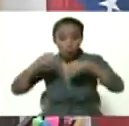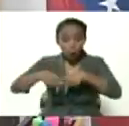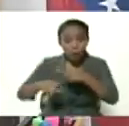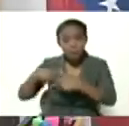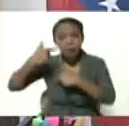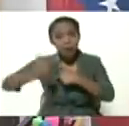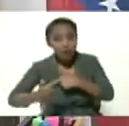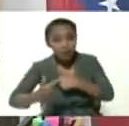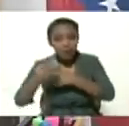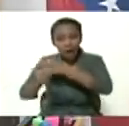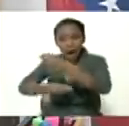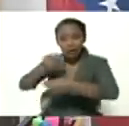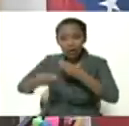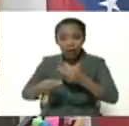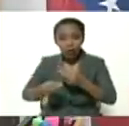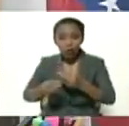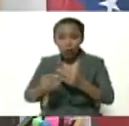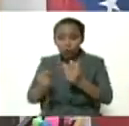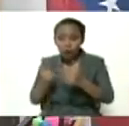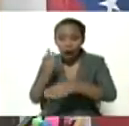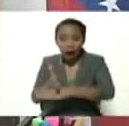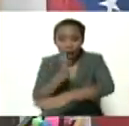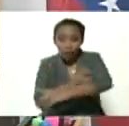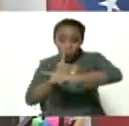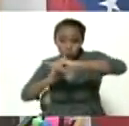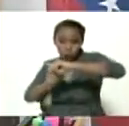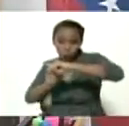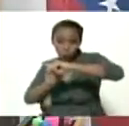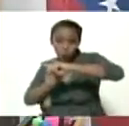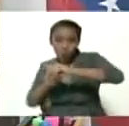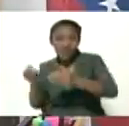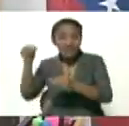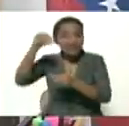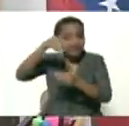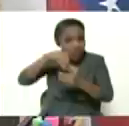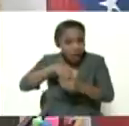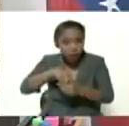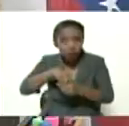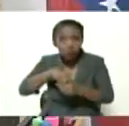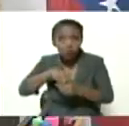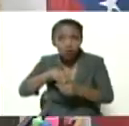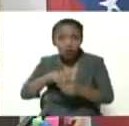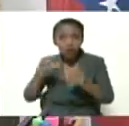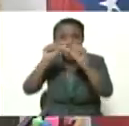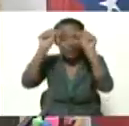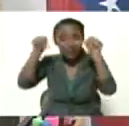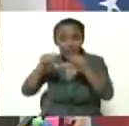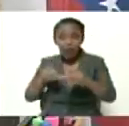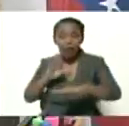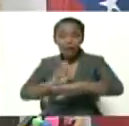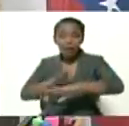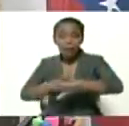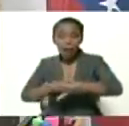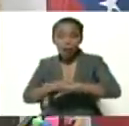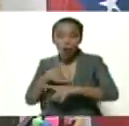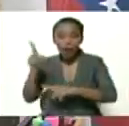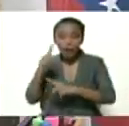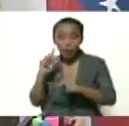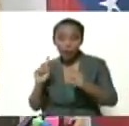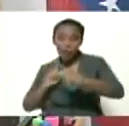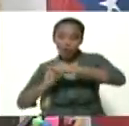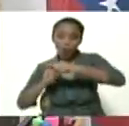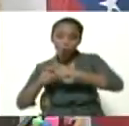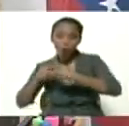está haciendo un despistaje dentro del sistema que he llamado el despistaje